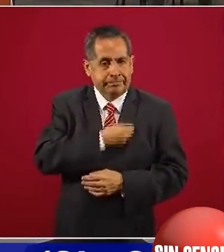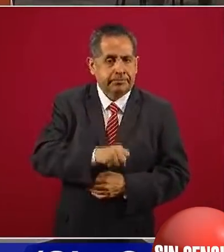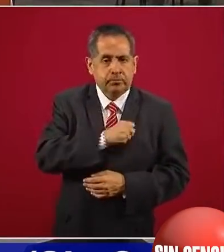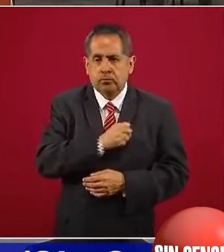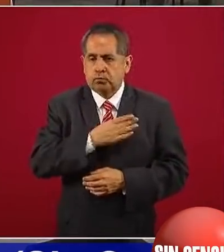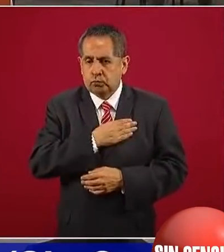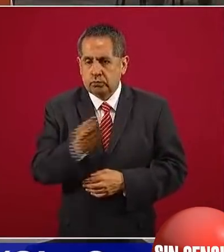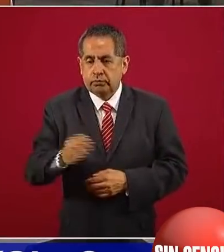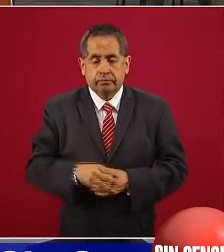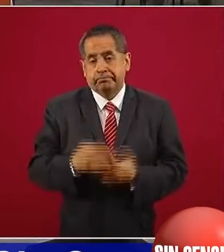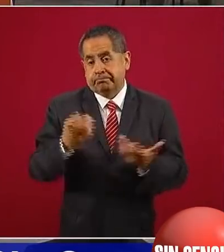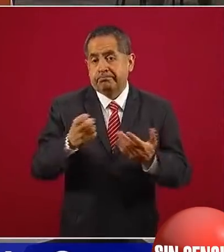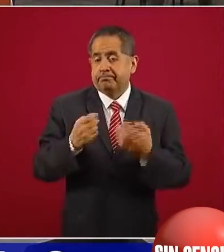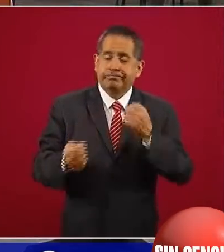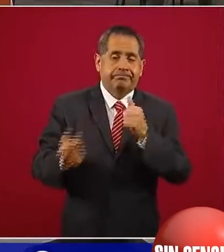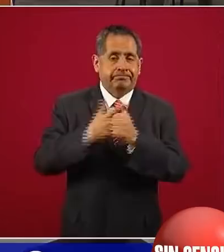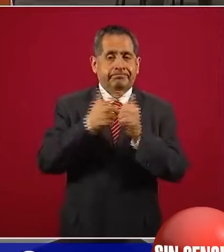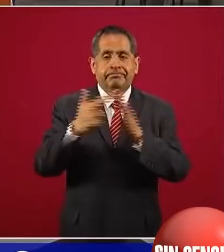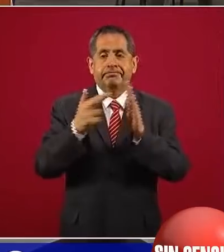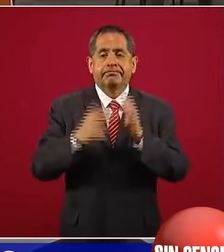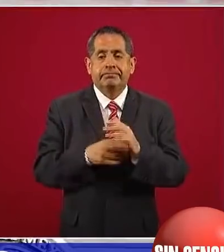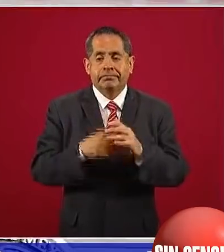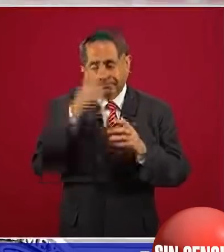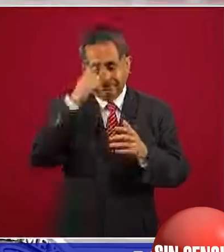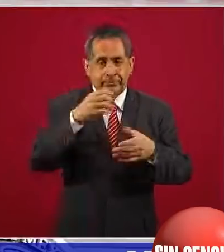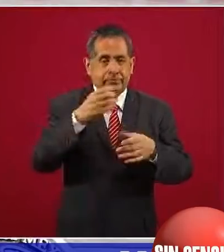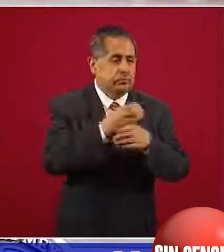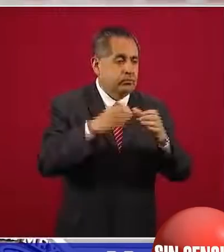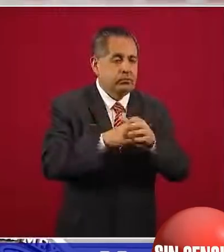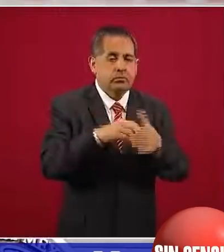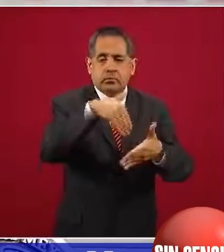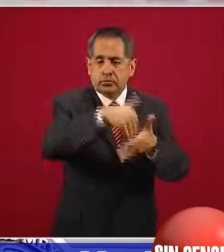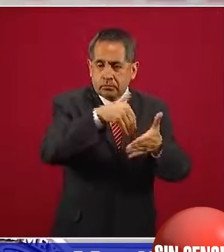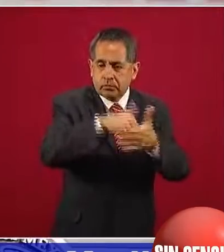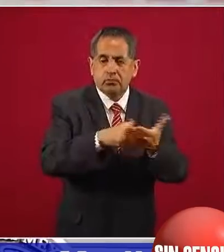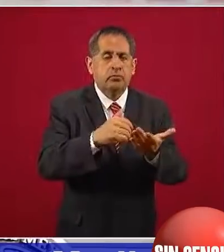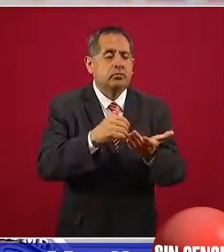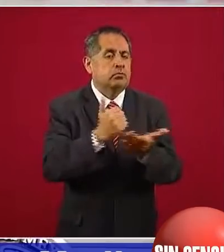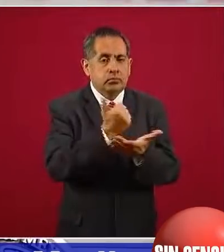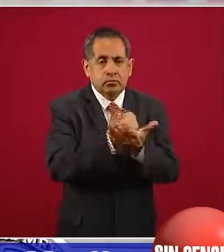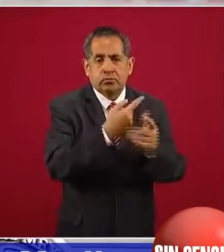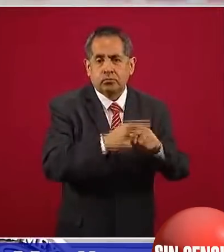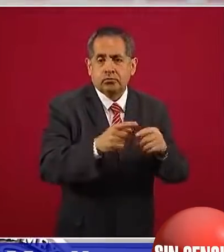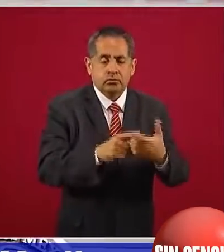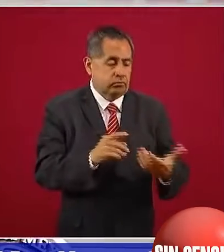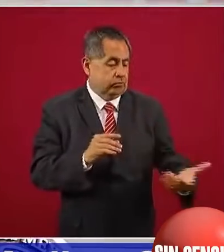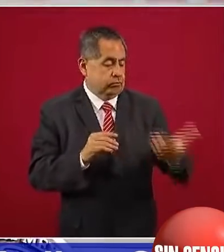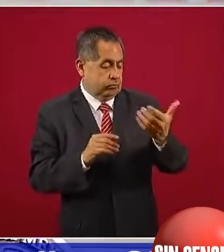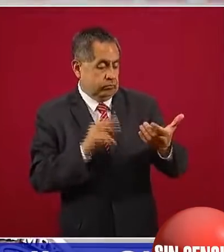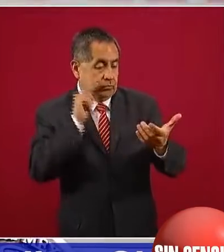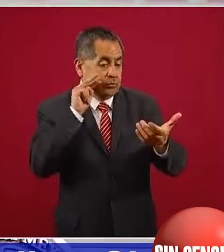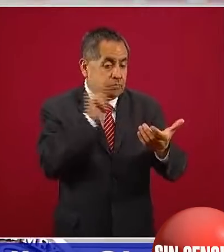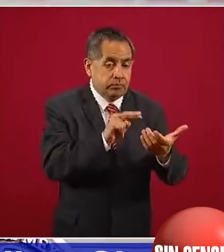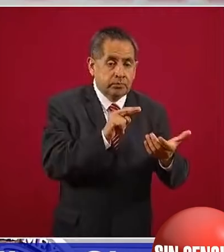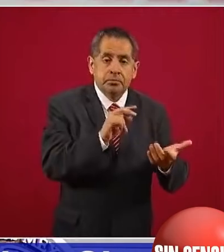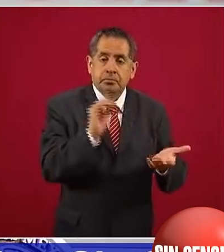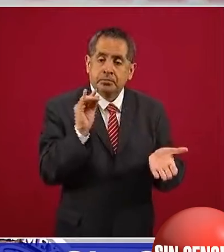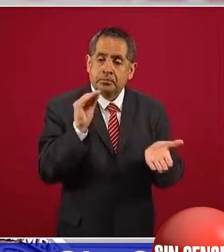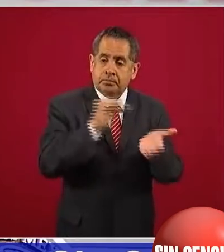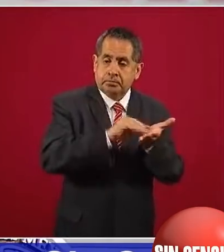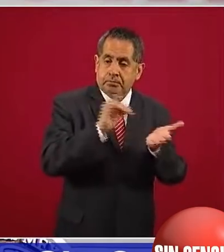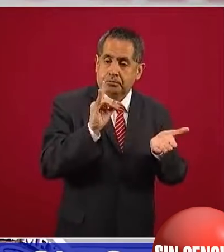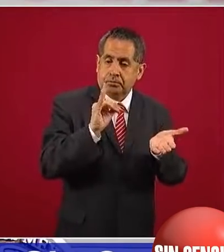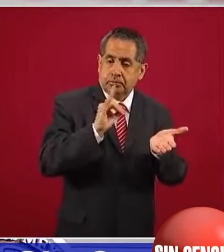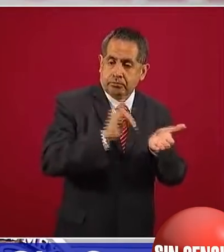los etiquetados frontales de alimentos, los etiquetados claros, que empiezan ya formalmente el 1 de